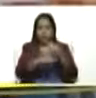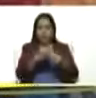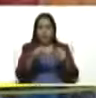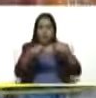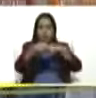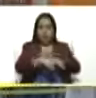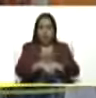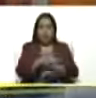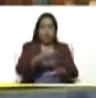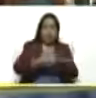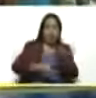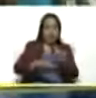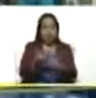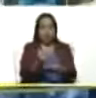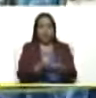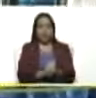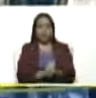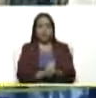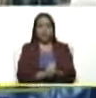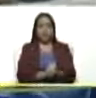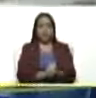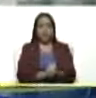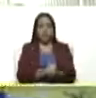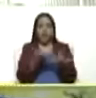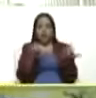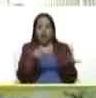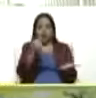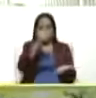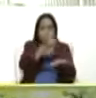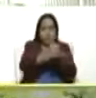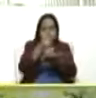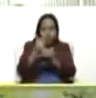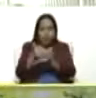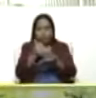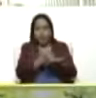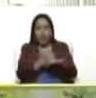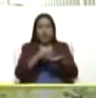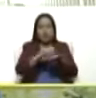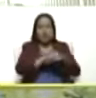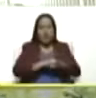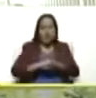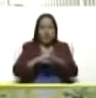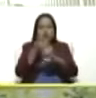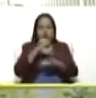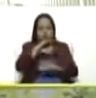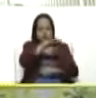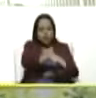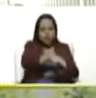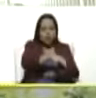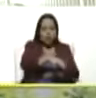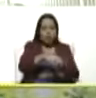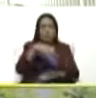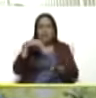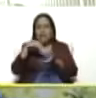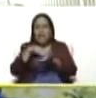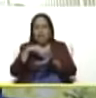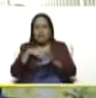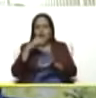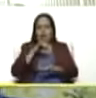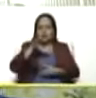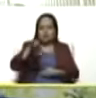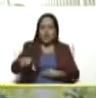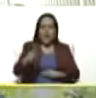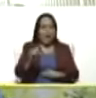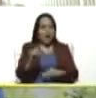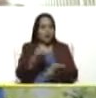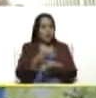alianza ganar-ganar, vamos a ir a la certificación de las regiones. Trujillo tendrá sus regiones, Miranda, que ha sacado unos extranjeros de